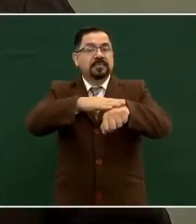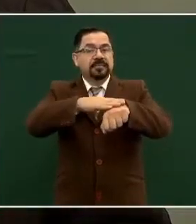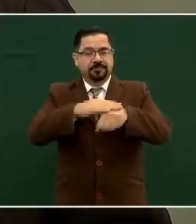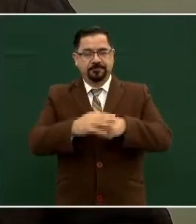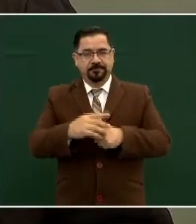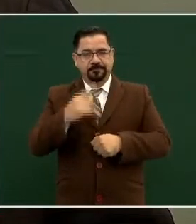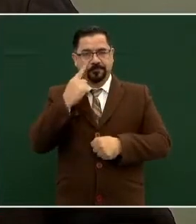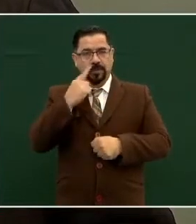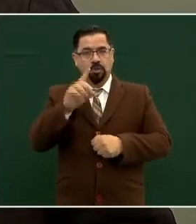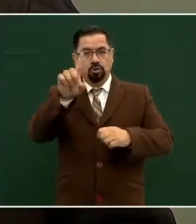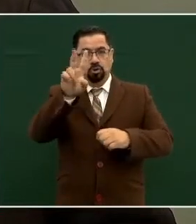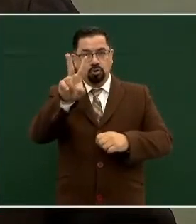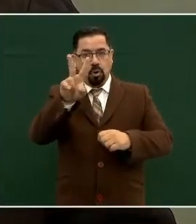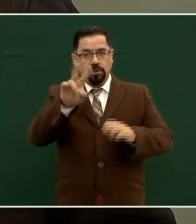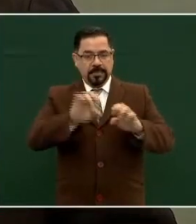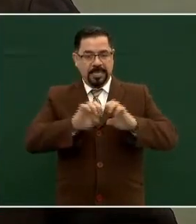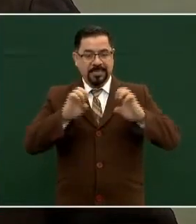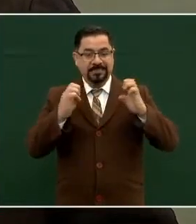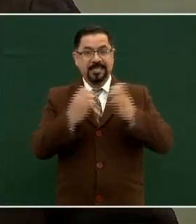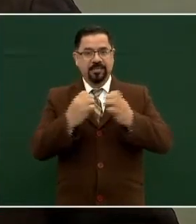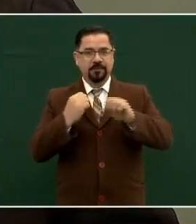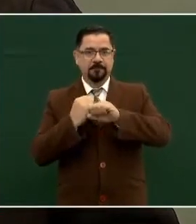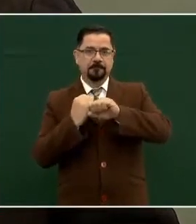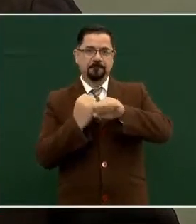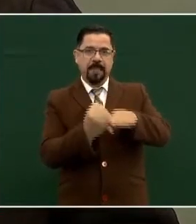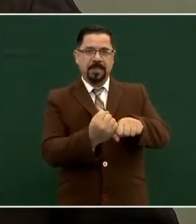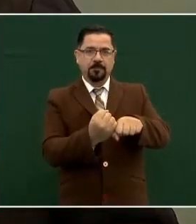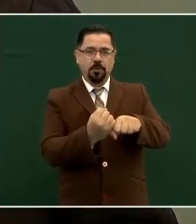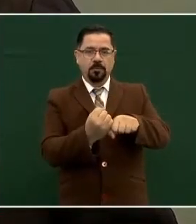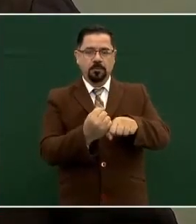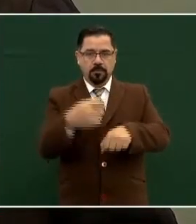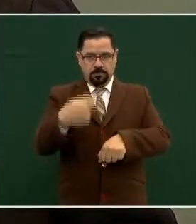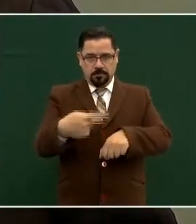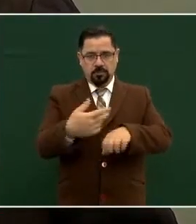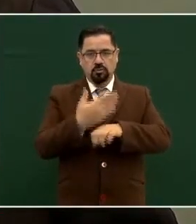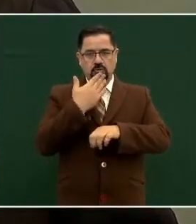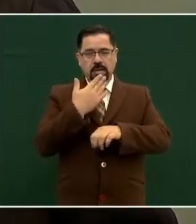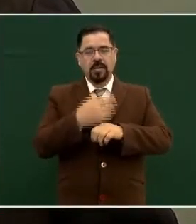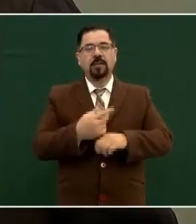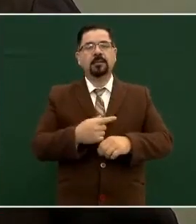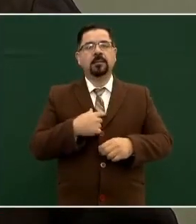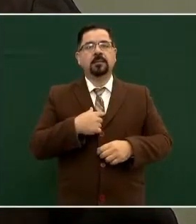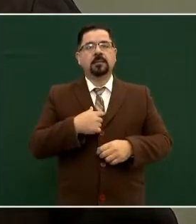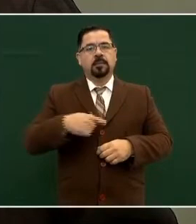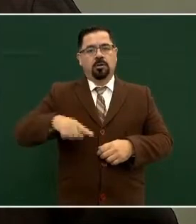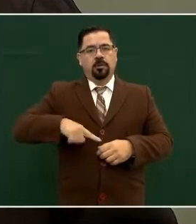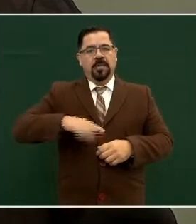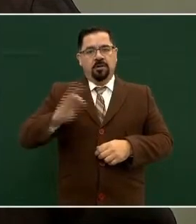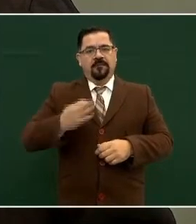2 estadios que adquirió la Federación